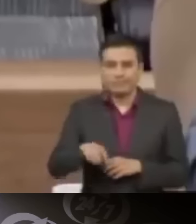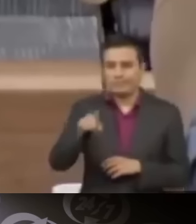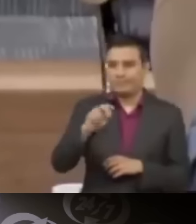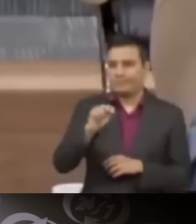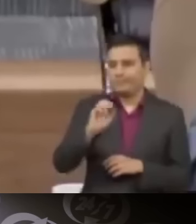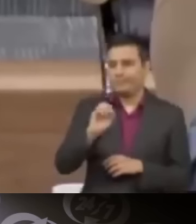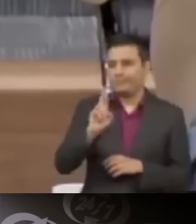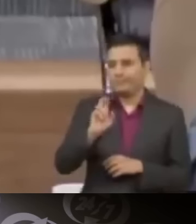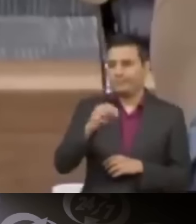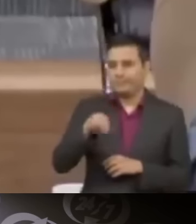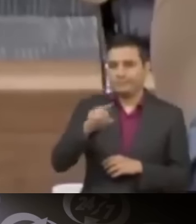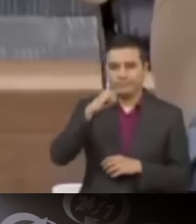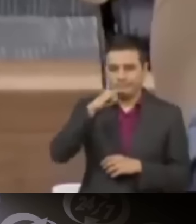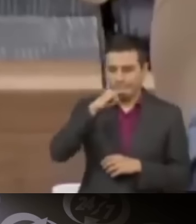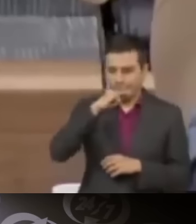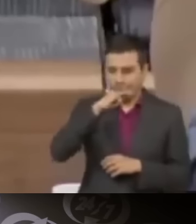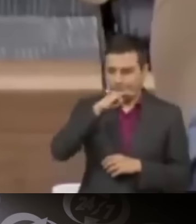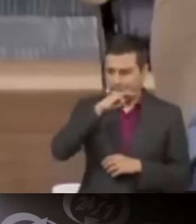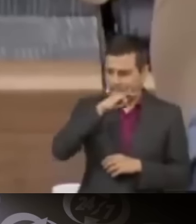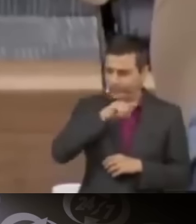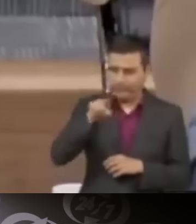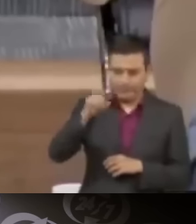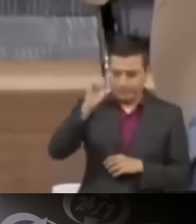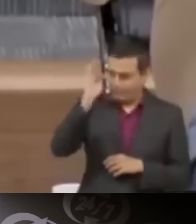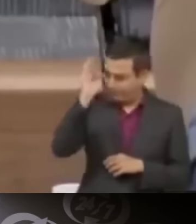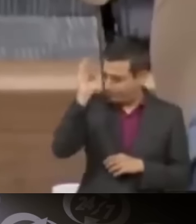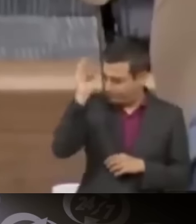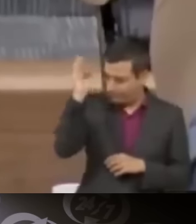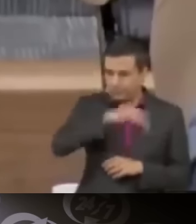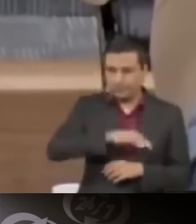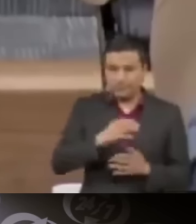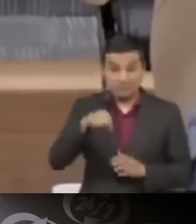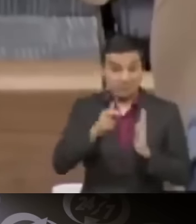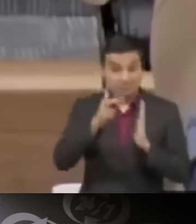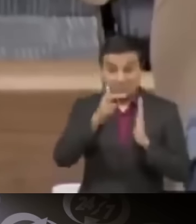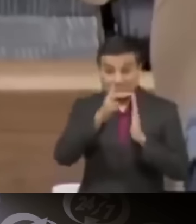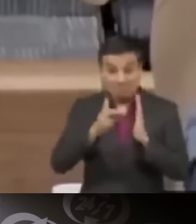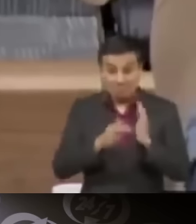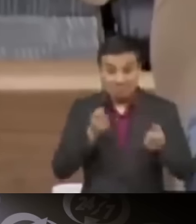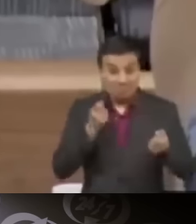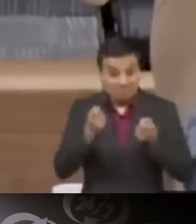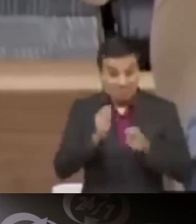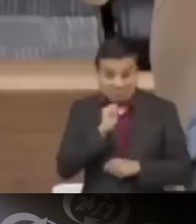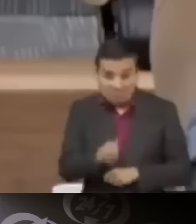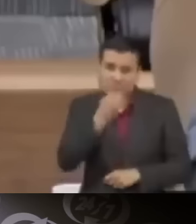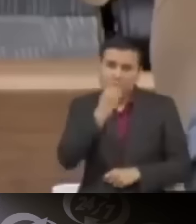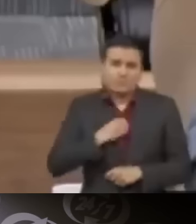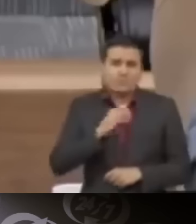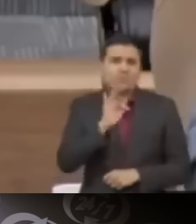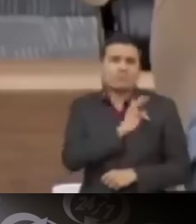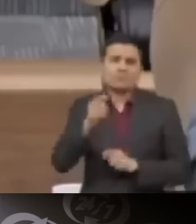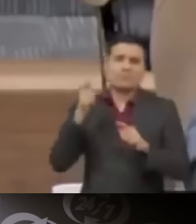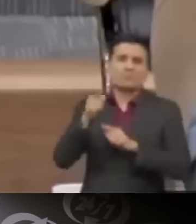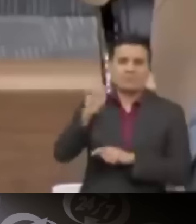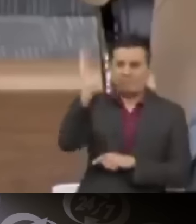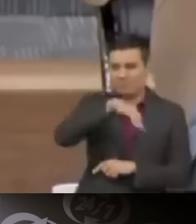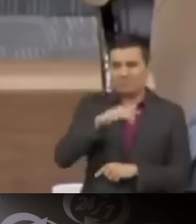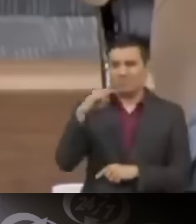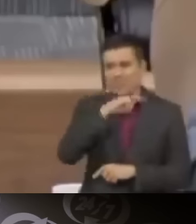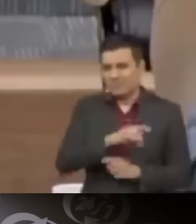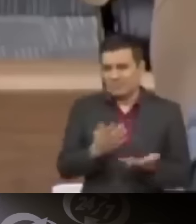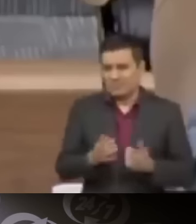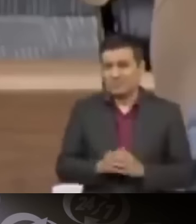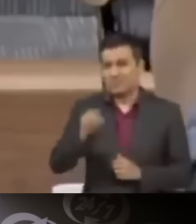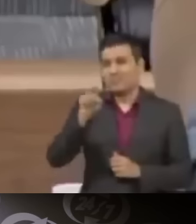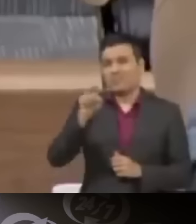farsante de Noroña, porque en esos términos me voy a referir a él. Si no se hace aquí control del reglamento, pues habrá que referirse así de este farsante hipócrita, que por cierto,